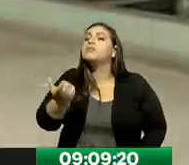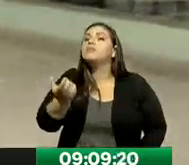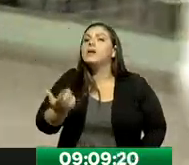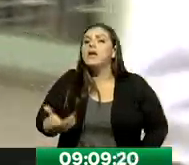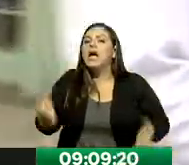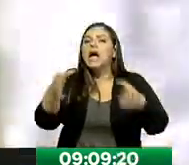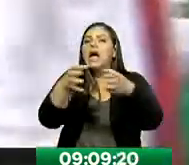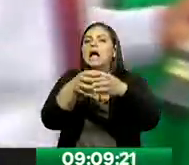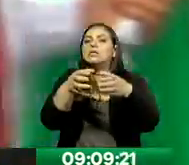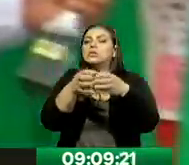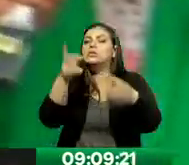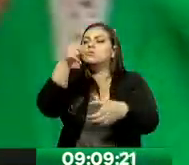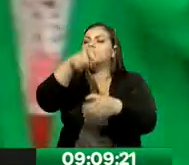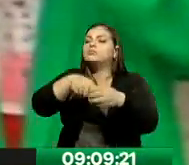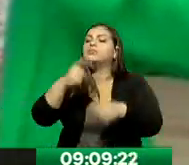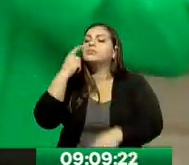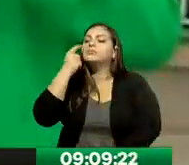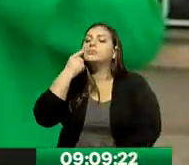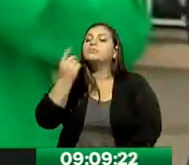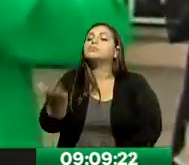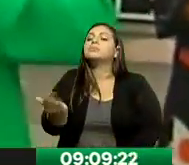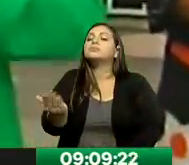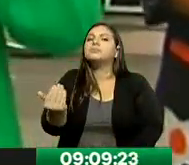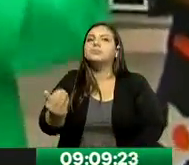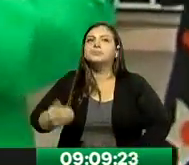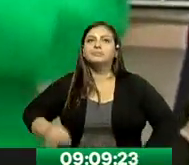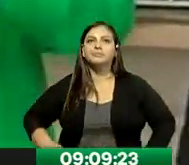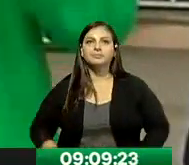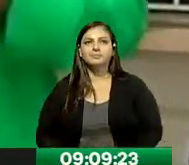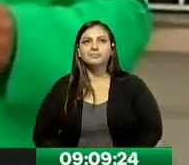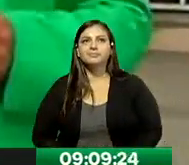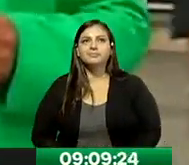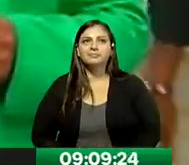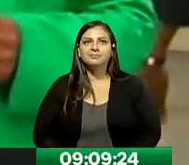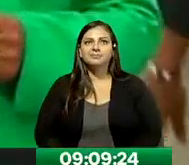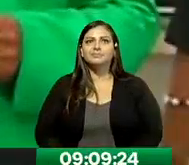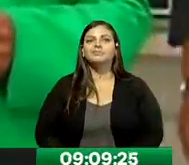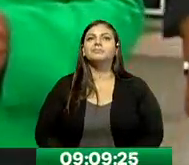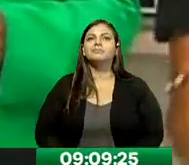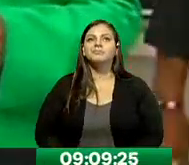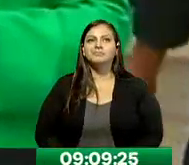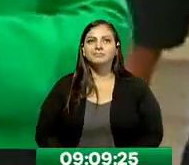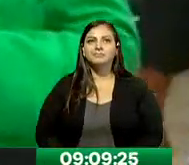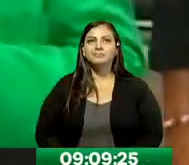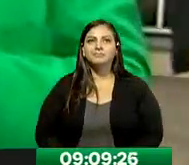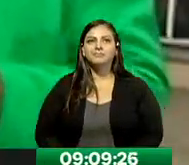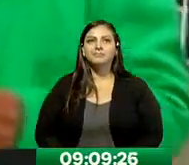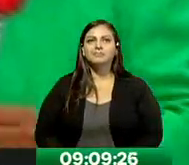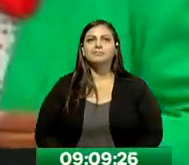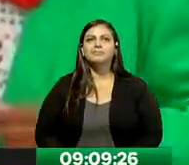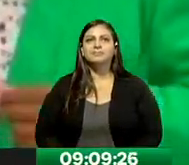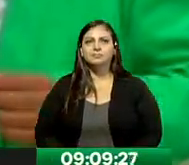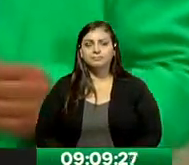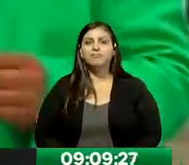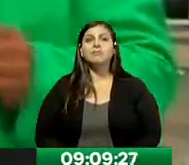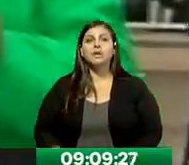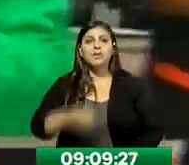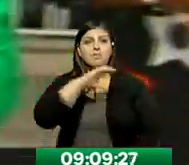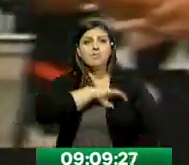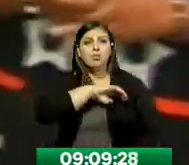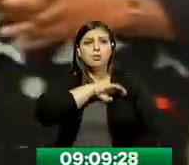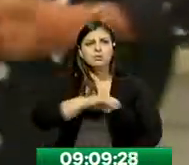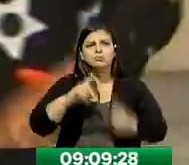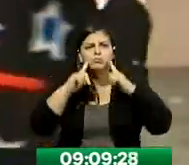que se involucran en este cómico payaso, se pintan para robar en los carros. Le pido a los señores de la Policía Nacional que cuando